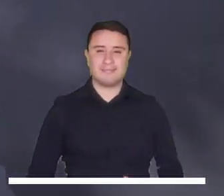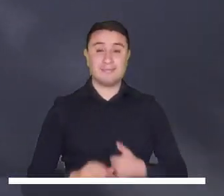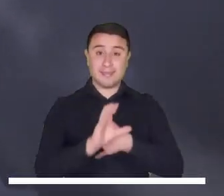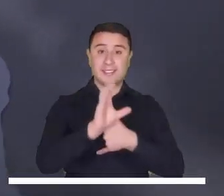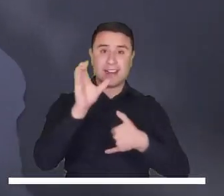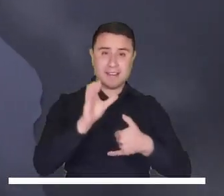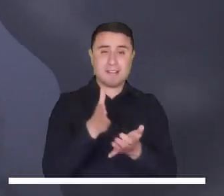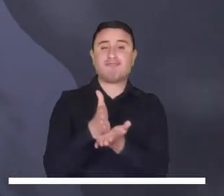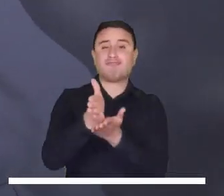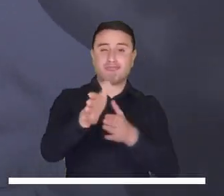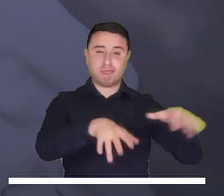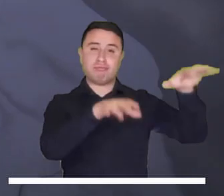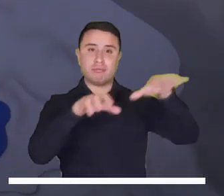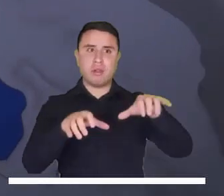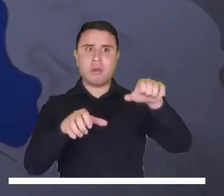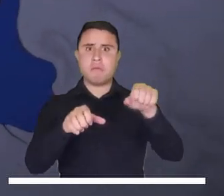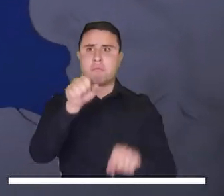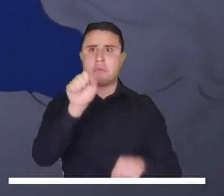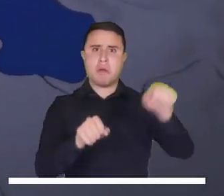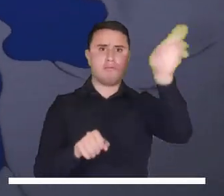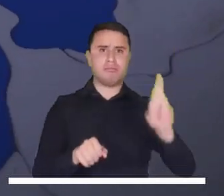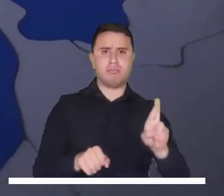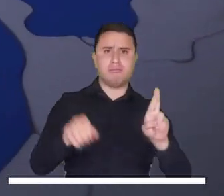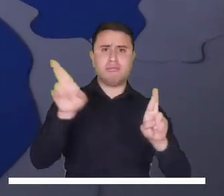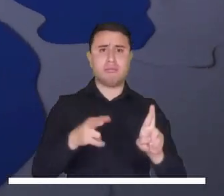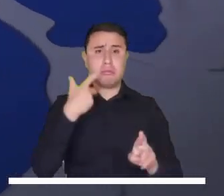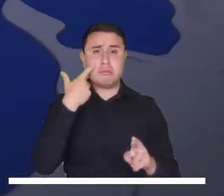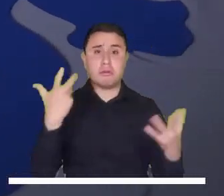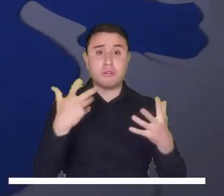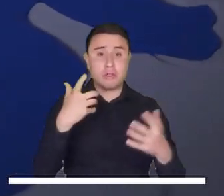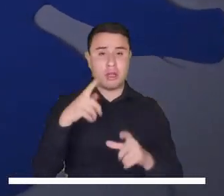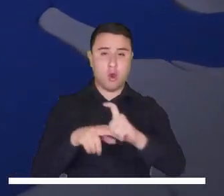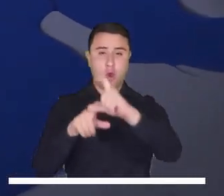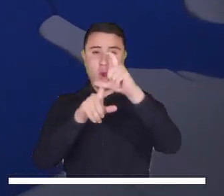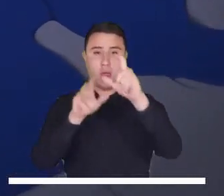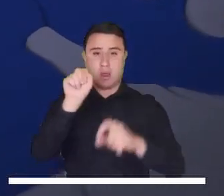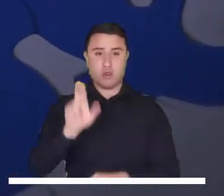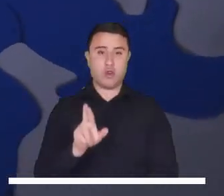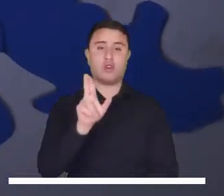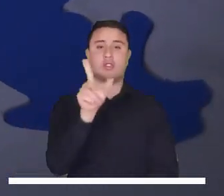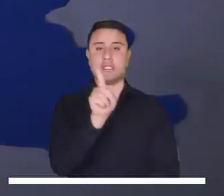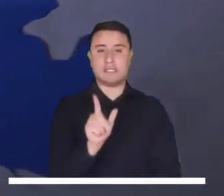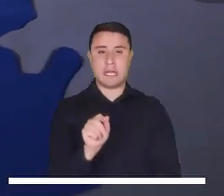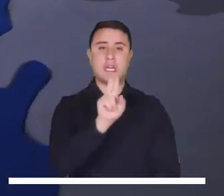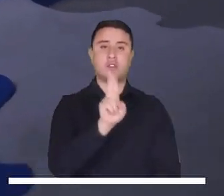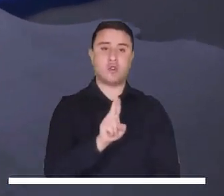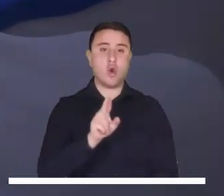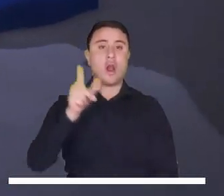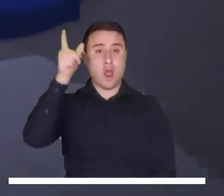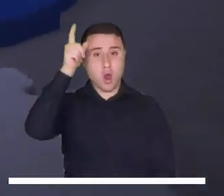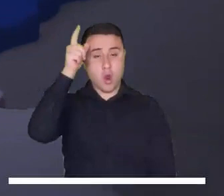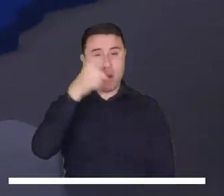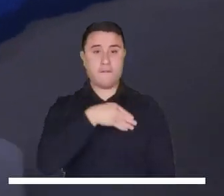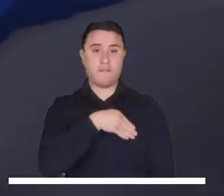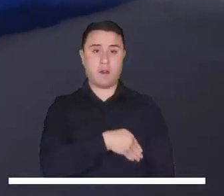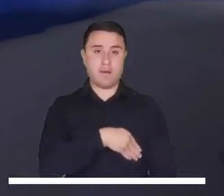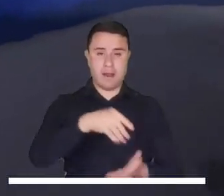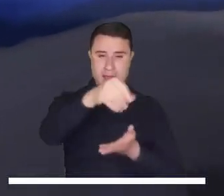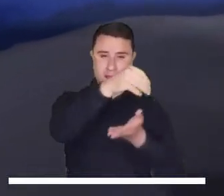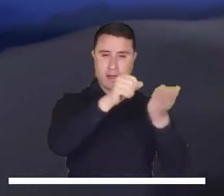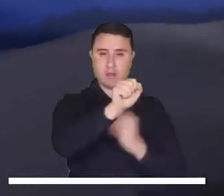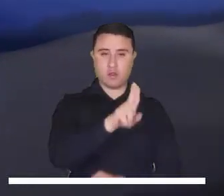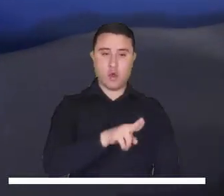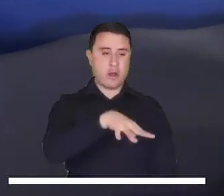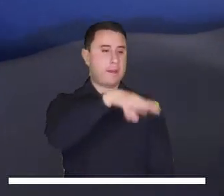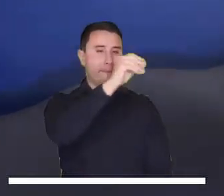sigue lluvioso y con probables tormentas, especialmente en algunos sectores del sur de La Guajira, Cesar, Sucre, Córdoba, Bolívar, sur de Atlántico